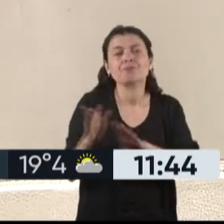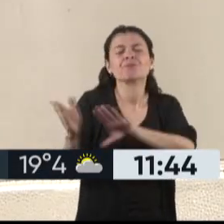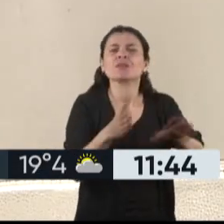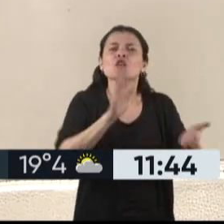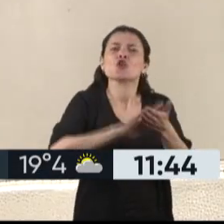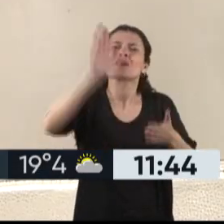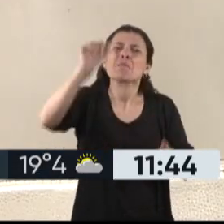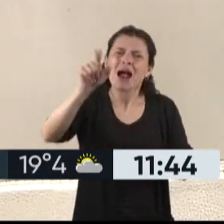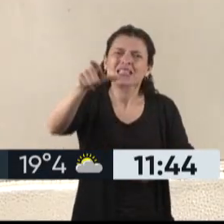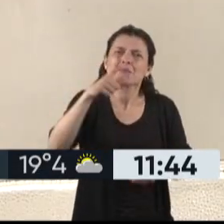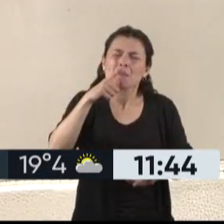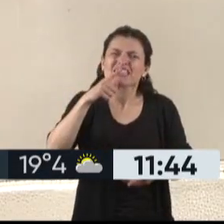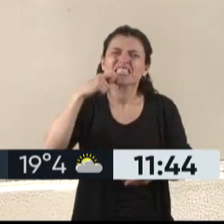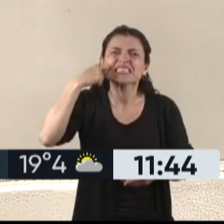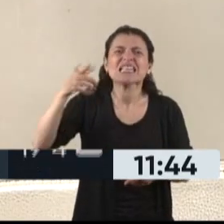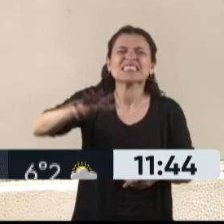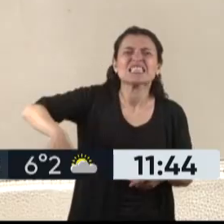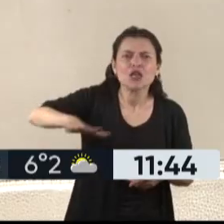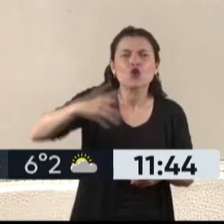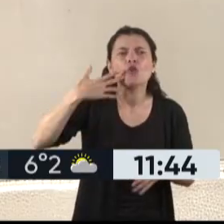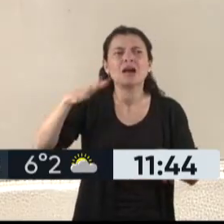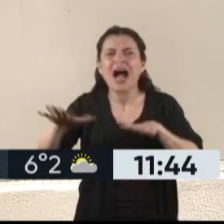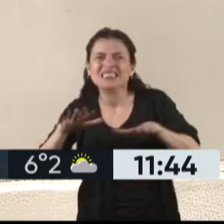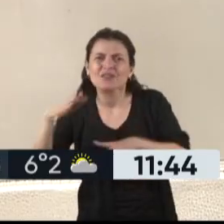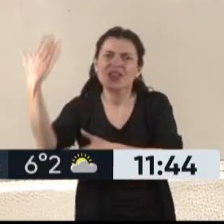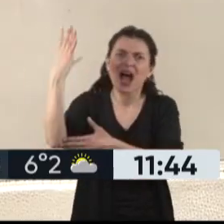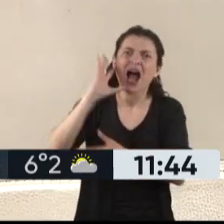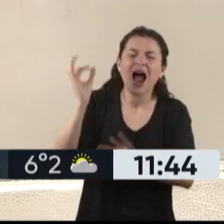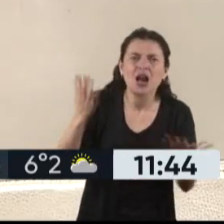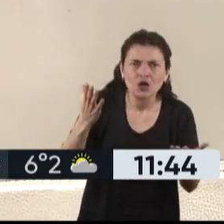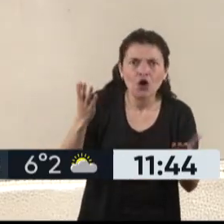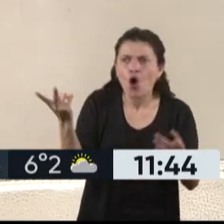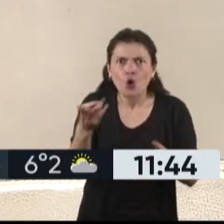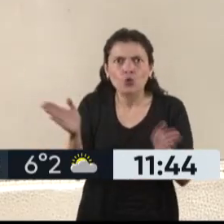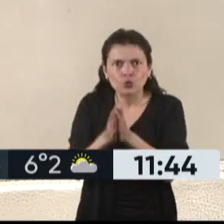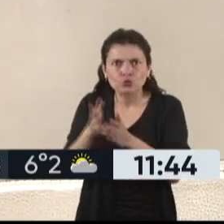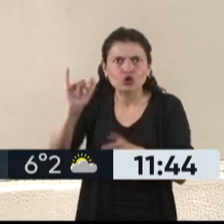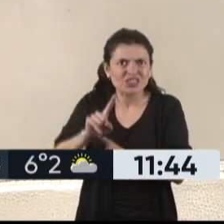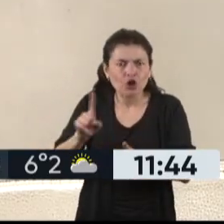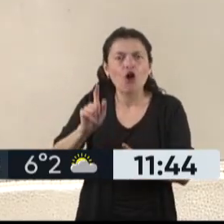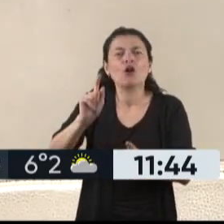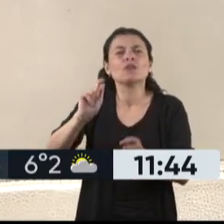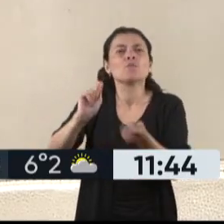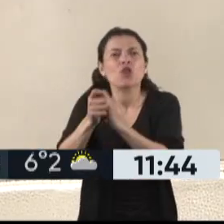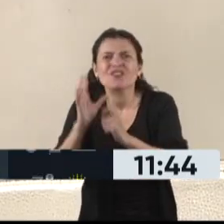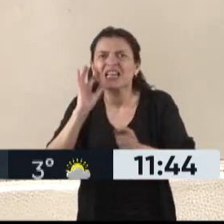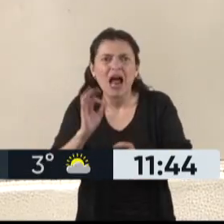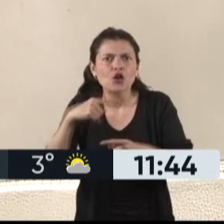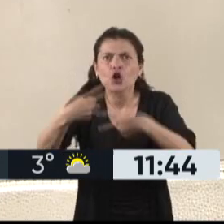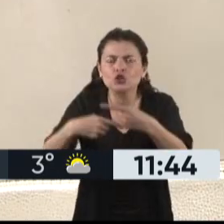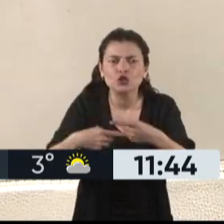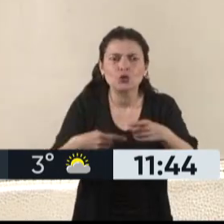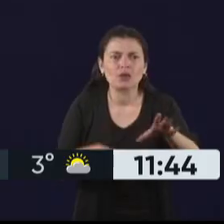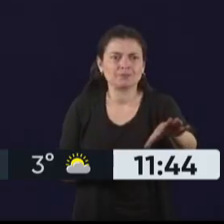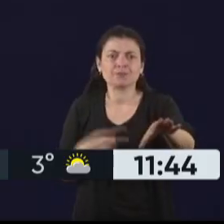actividad en San Isidro, provincia de Buenos Aires, tengo entendido que sí, estaba programada para mañana y con cambios de agenda eso cambió. Eso quería preguntártelo. En realidad para hoy creo que